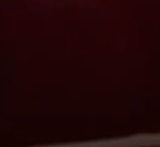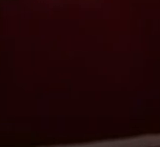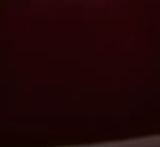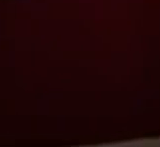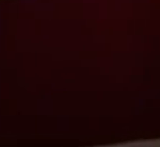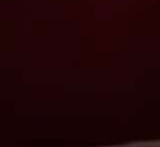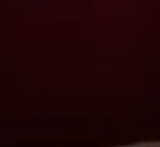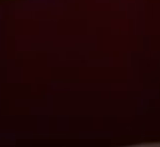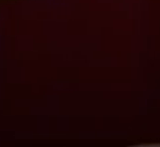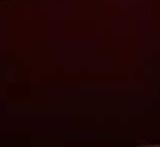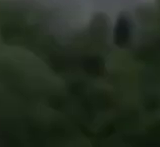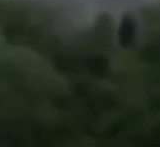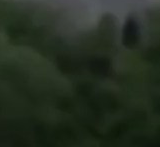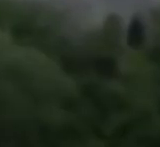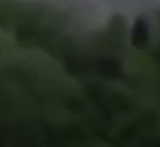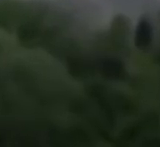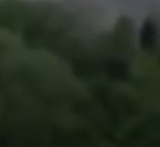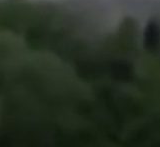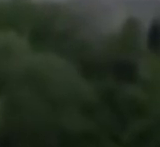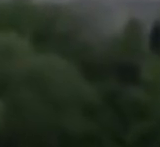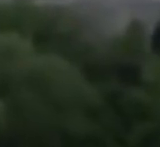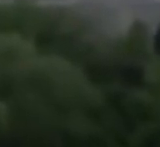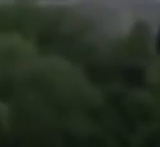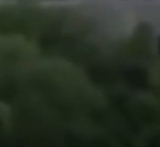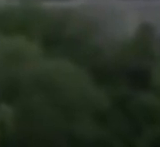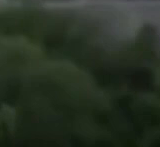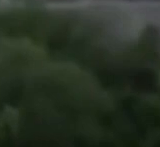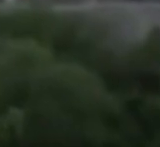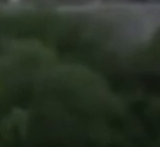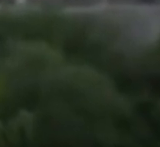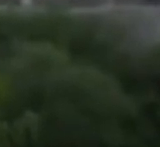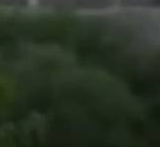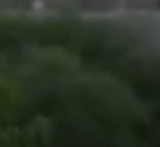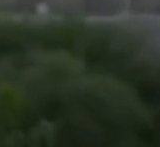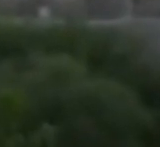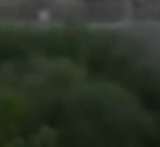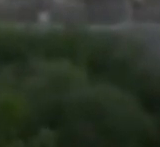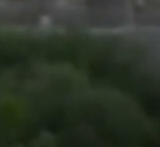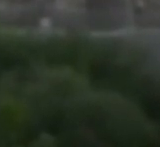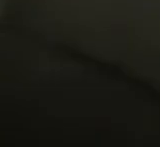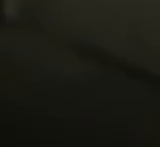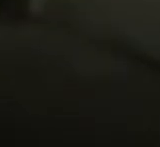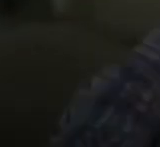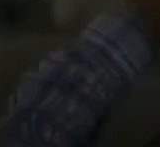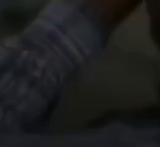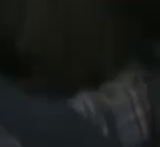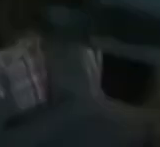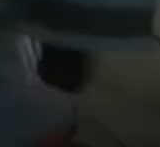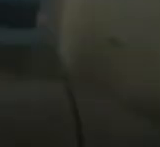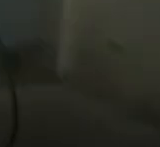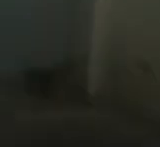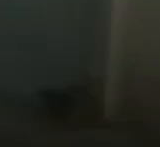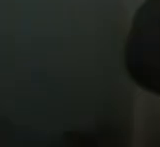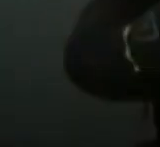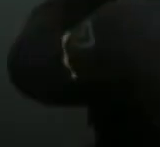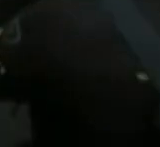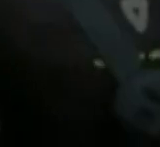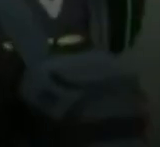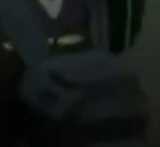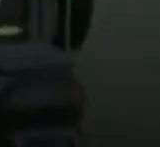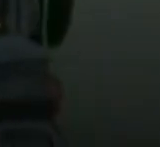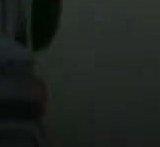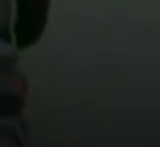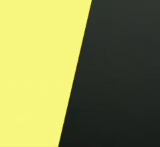los actos de corrupción del pasado serán perseguidos penalmente en cualquier momento futuro. Hasta ahora, los hechos muestran